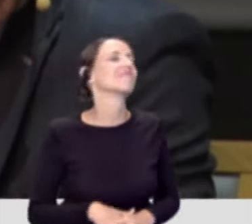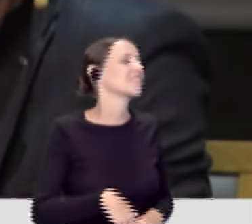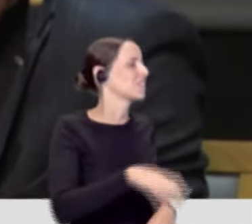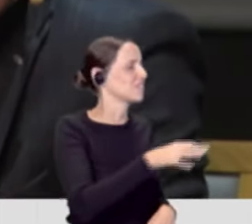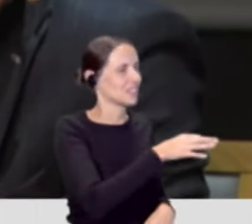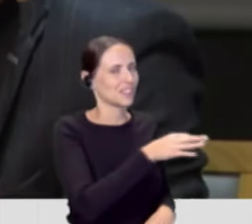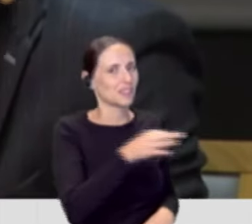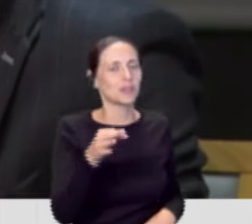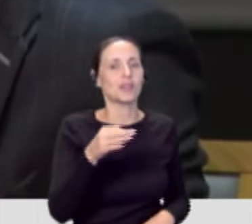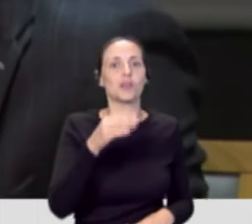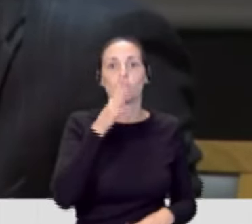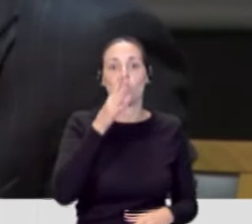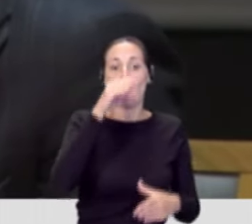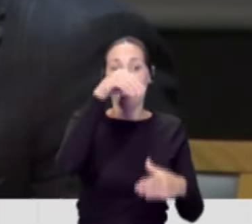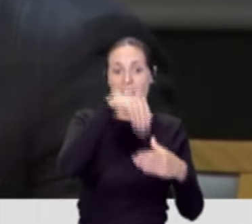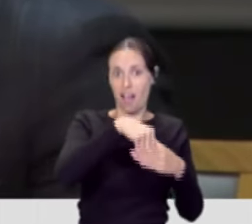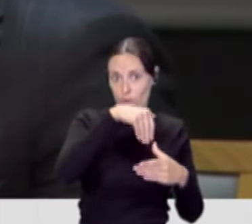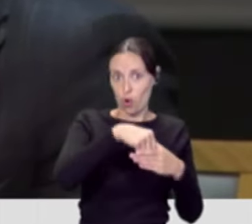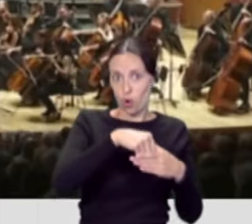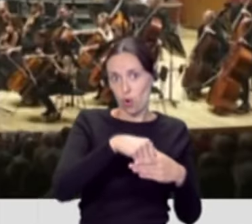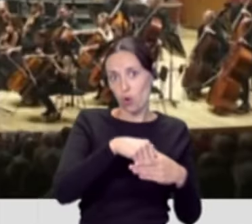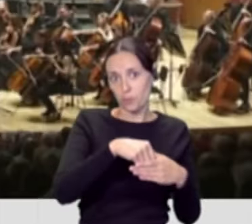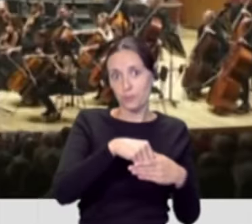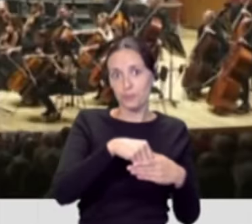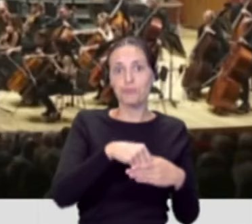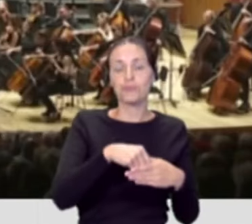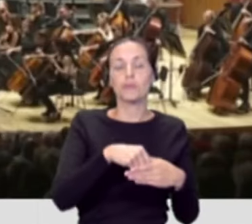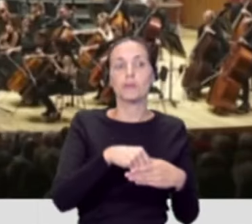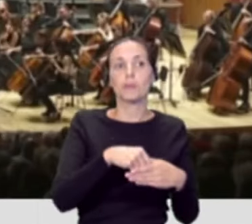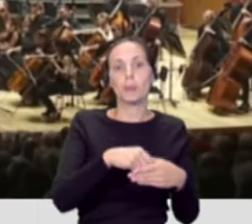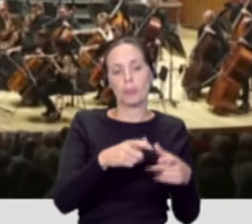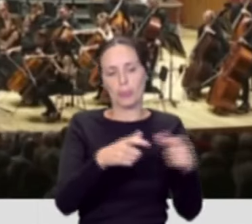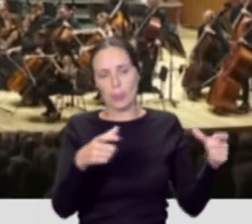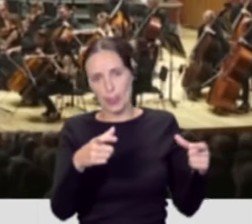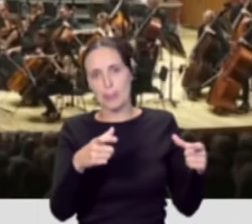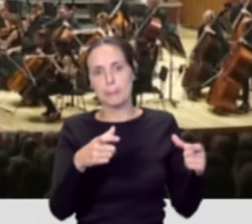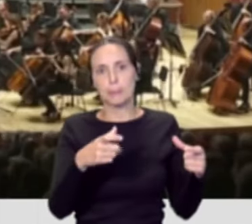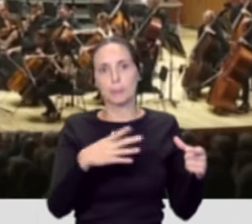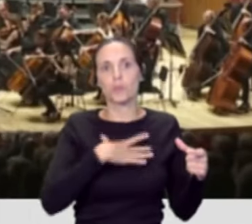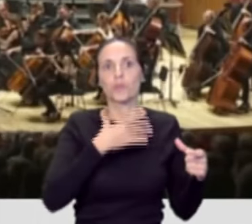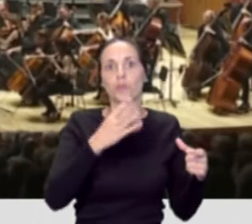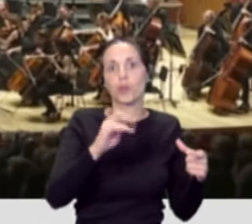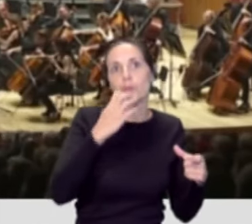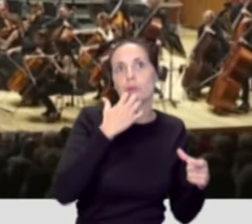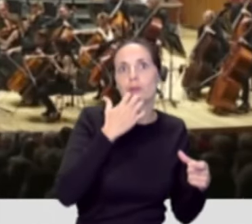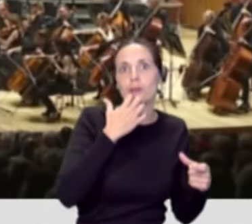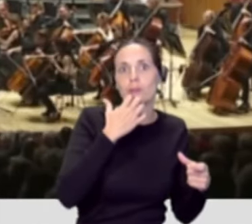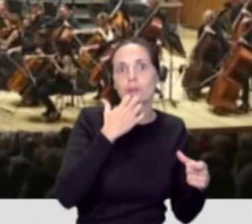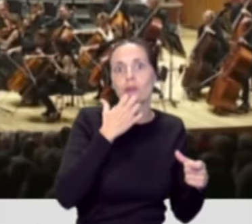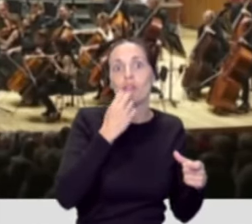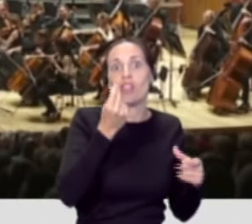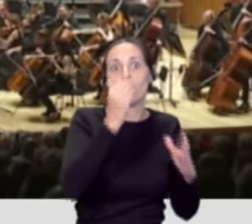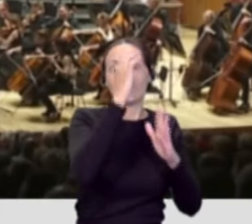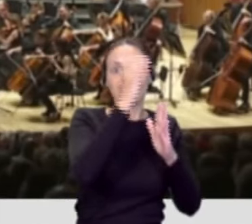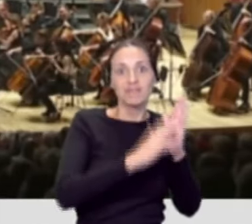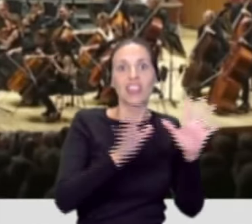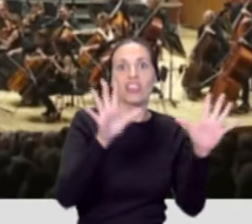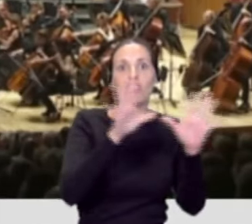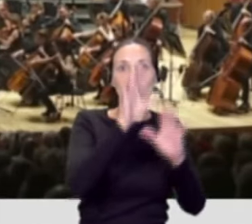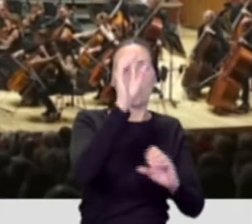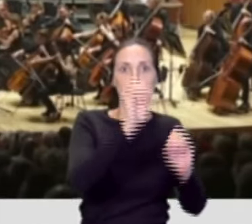Efectivamente, tenemos el abonado va a tener la posibilidad de ahorrar dinero, un 10%,